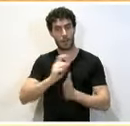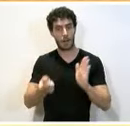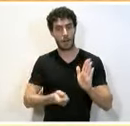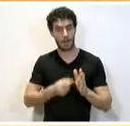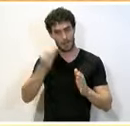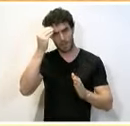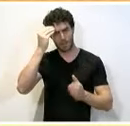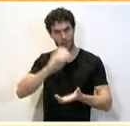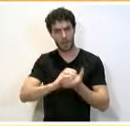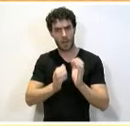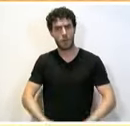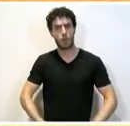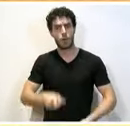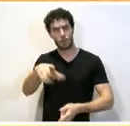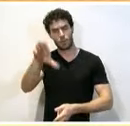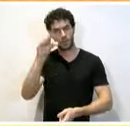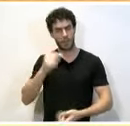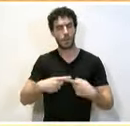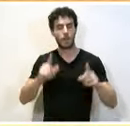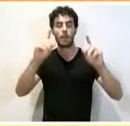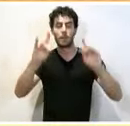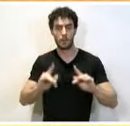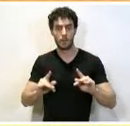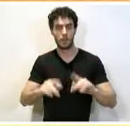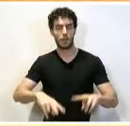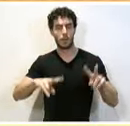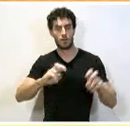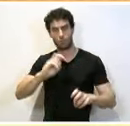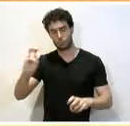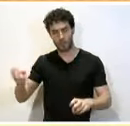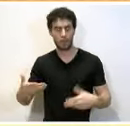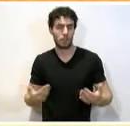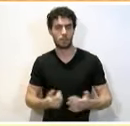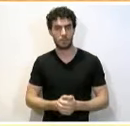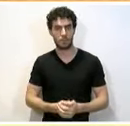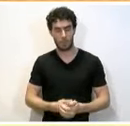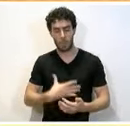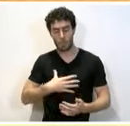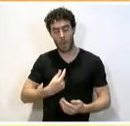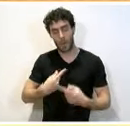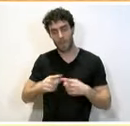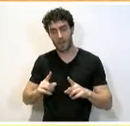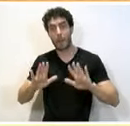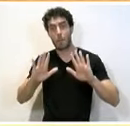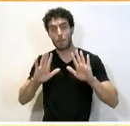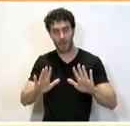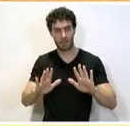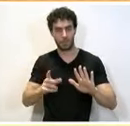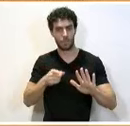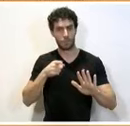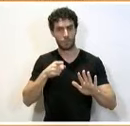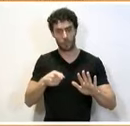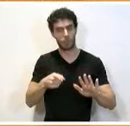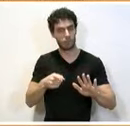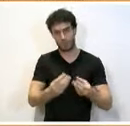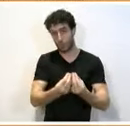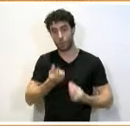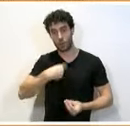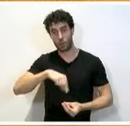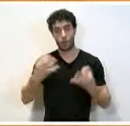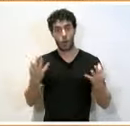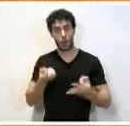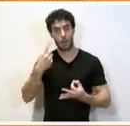supuesto que usted lo haría de otra manera, sí, pero bueno, cuando tenga 73.000 votos lo hará de otra manera. Mientras tanto, tendrá que acompañarnos en el camino y respetar